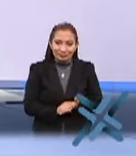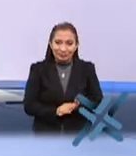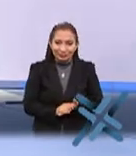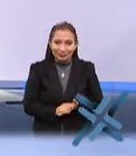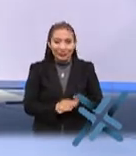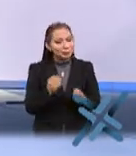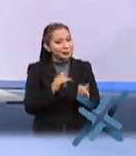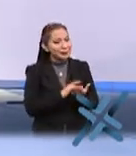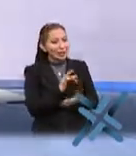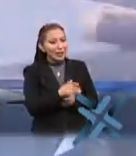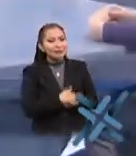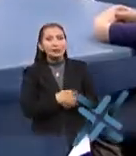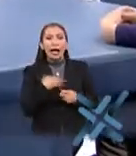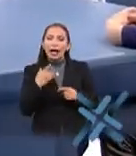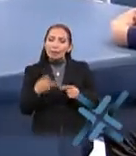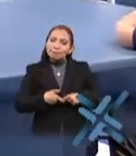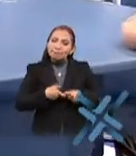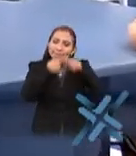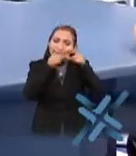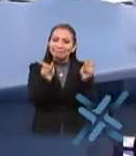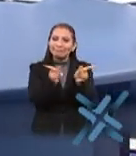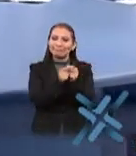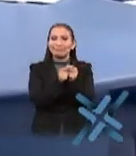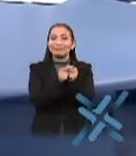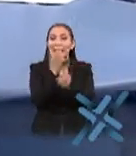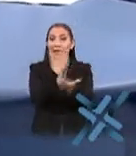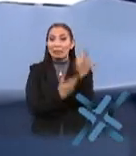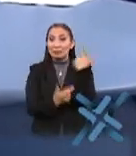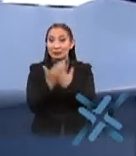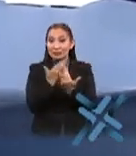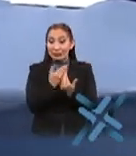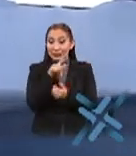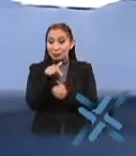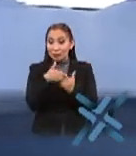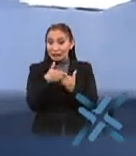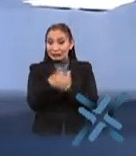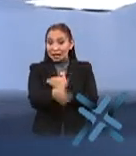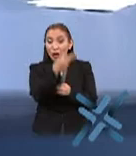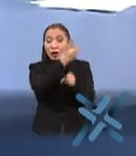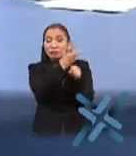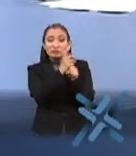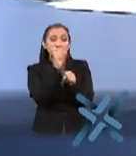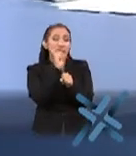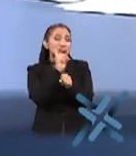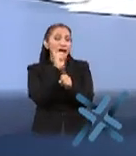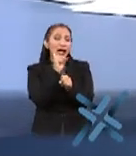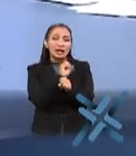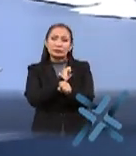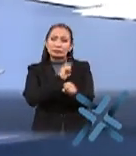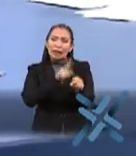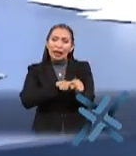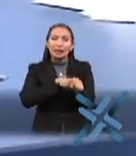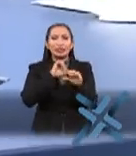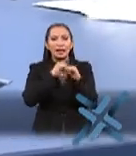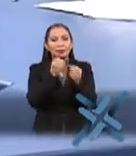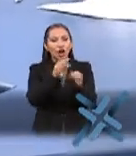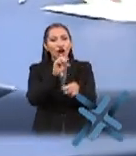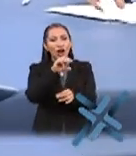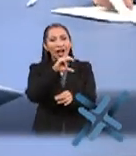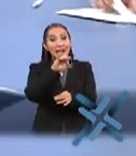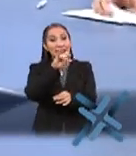nosotros. Muchas gracias. Vamos a hacer otra breve pausa. Cuando regresemos, una invitada muy especial de la Agencia Informativa